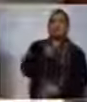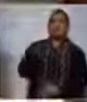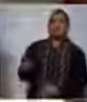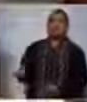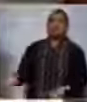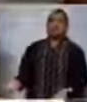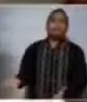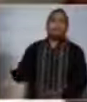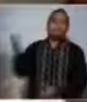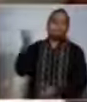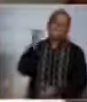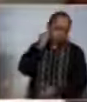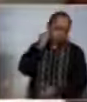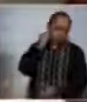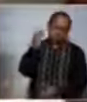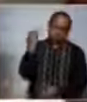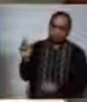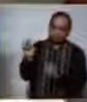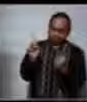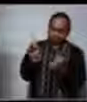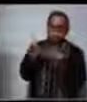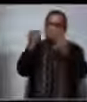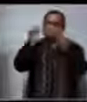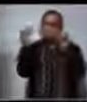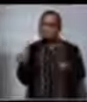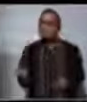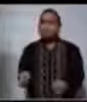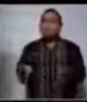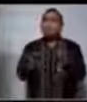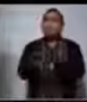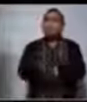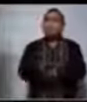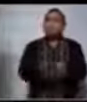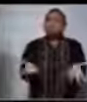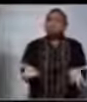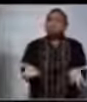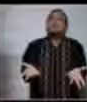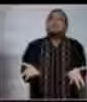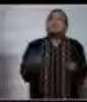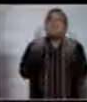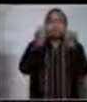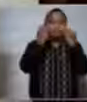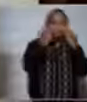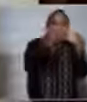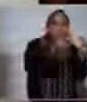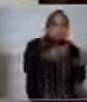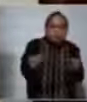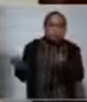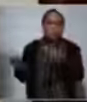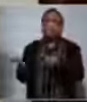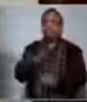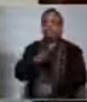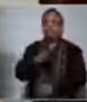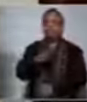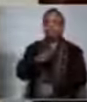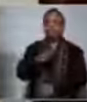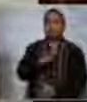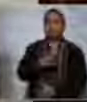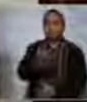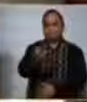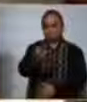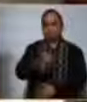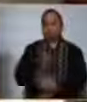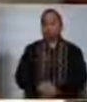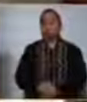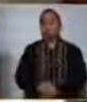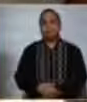abogado, incorporó como testigo, no hubo absolutamente ningún acto. Sí, él, había testigos de parte de él, que nunca dijo